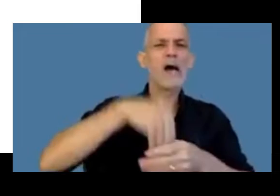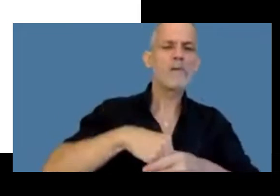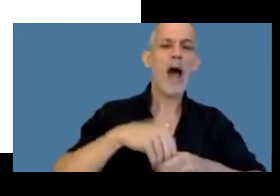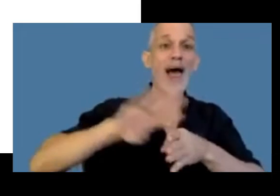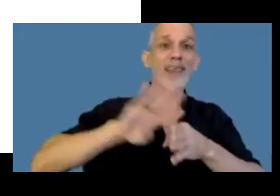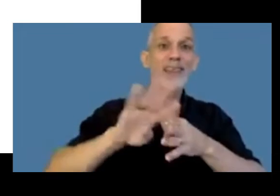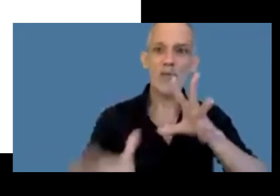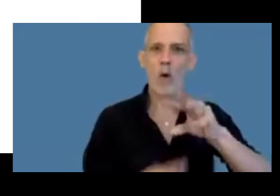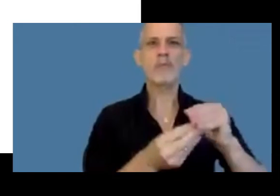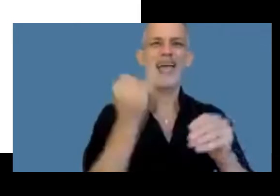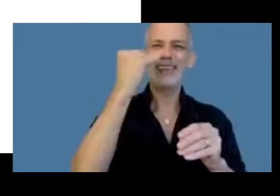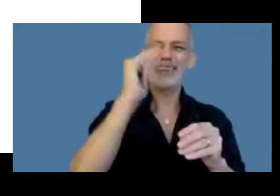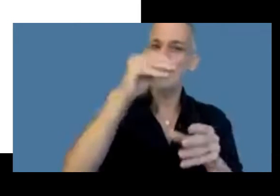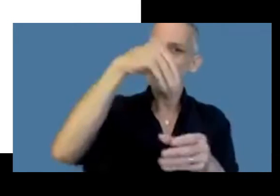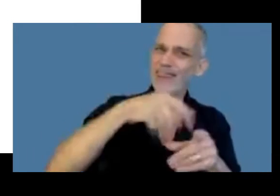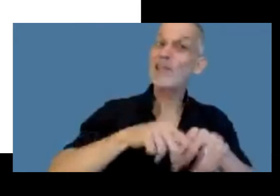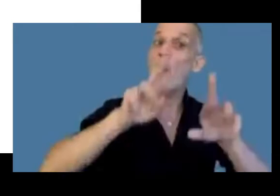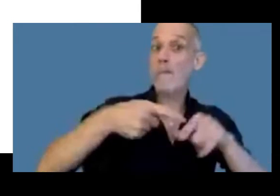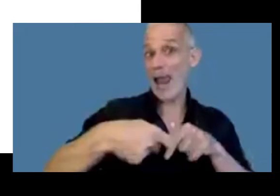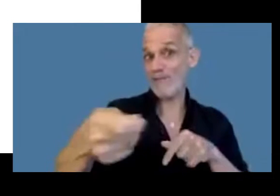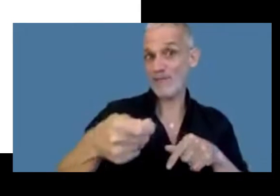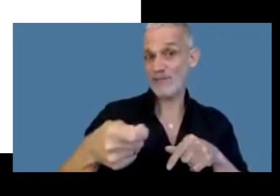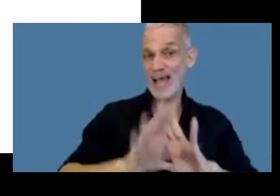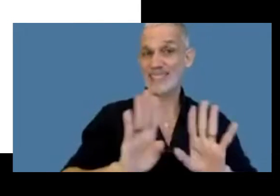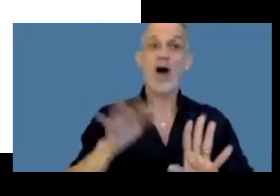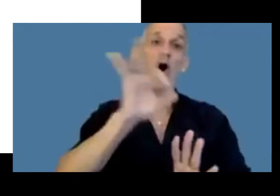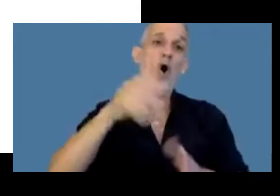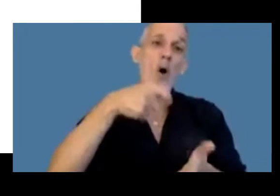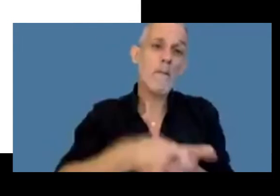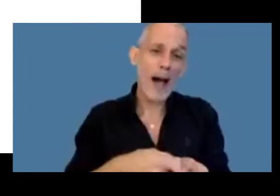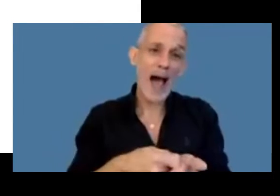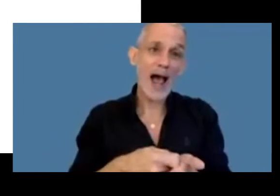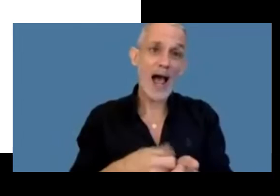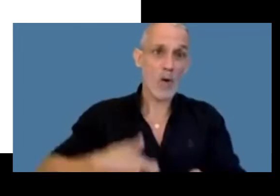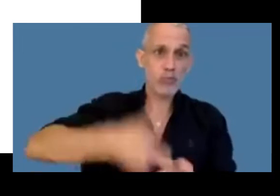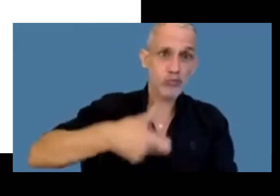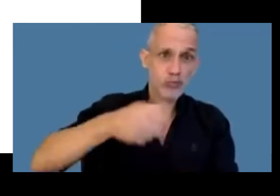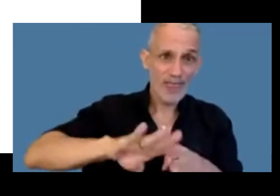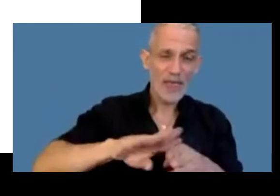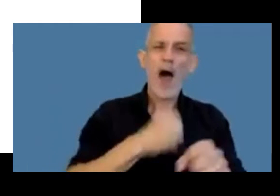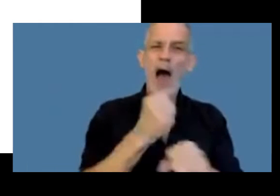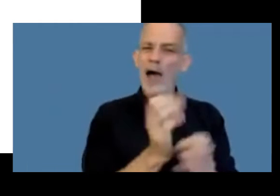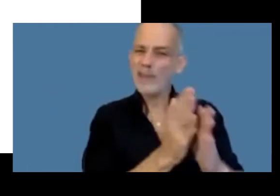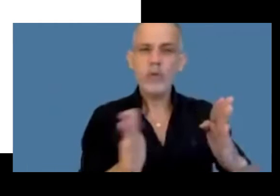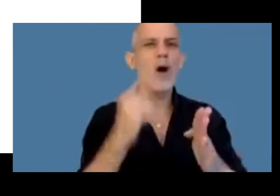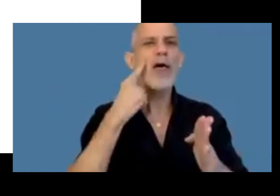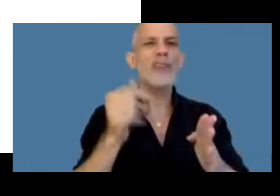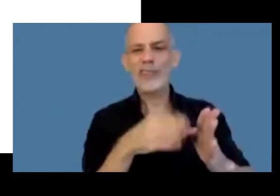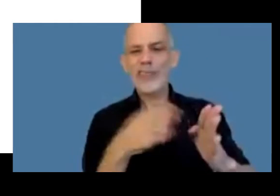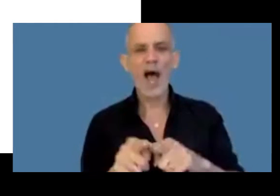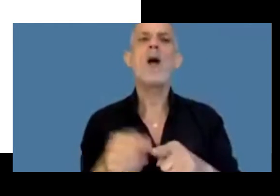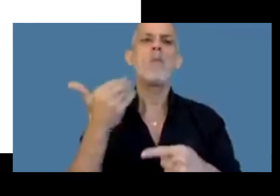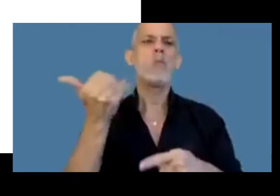sus intereses en un plan de facilidades o paga al contado, al día inmediato siguiente puede